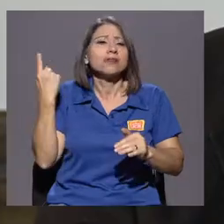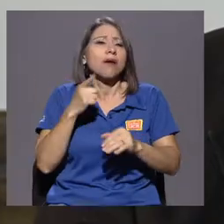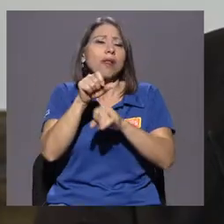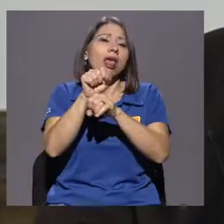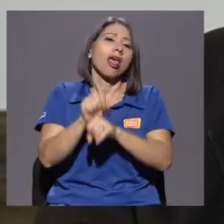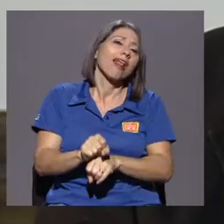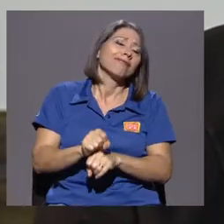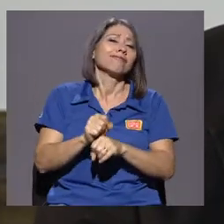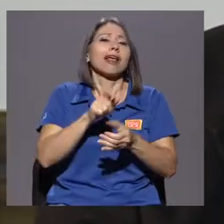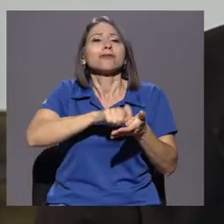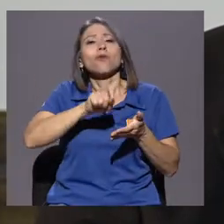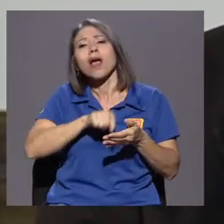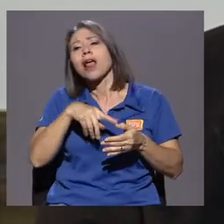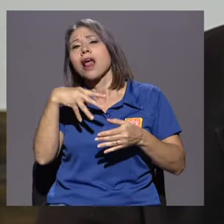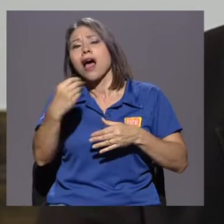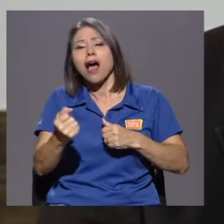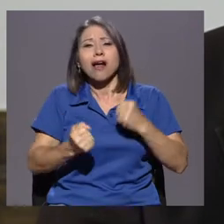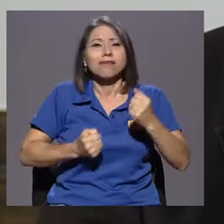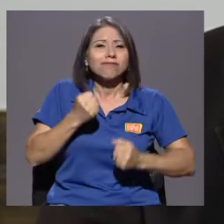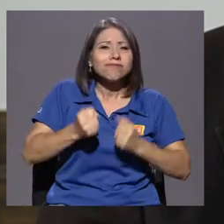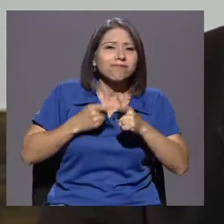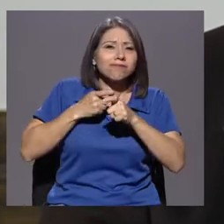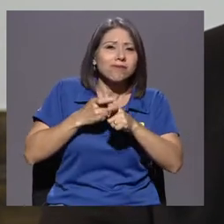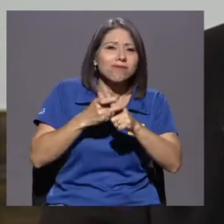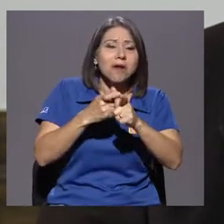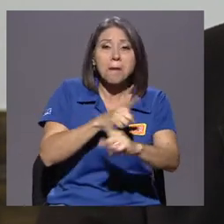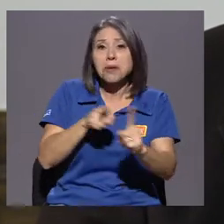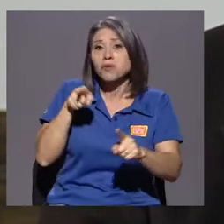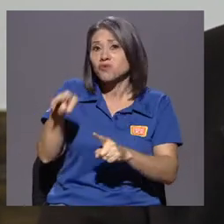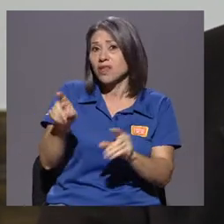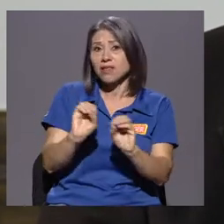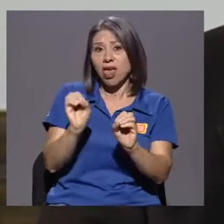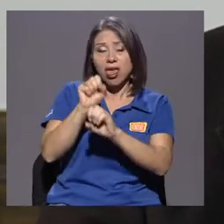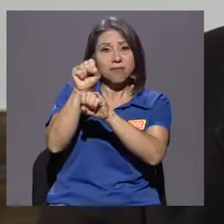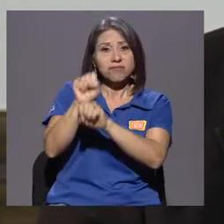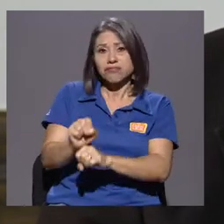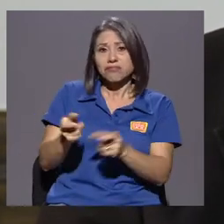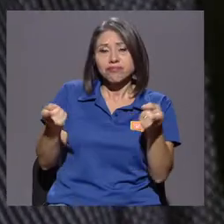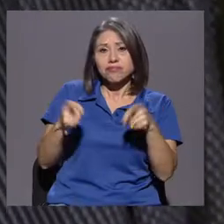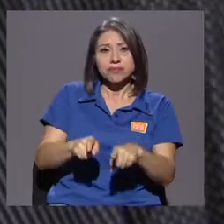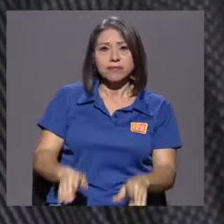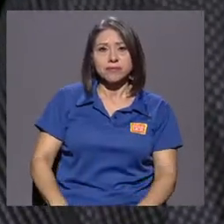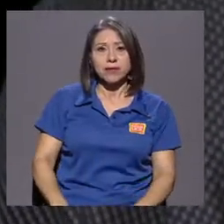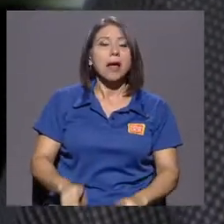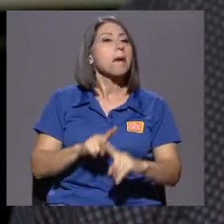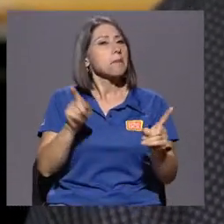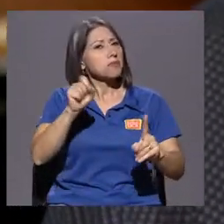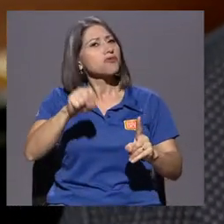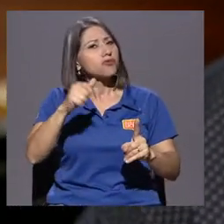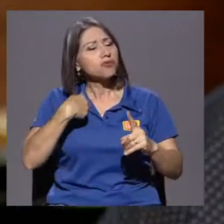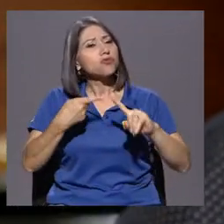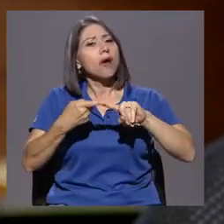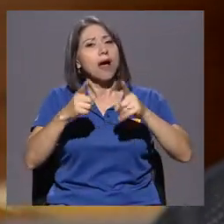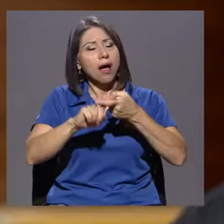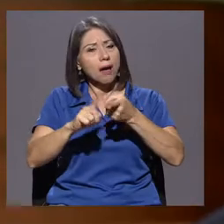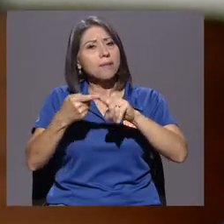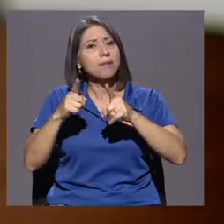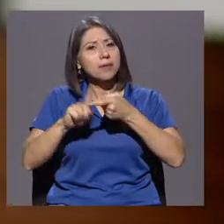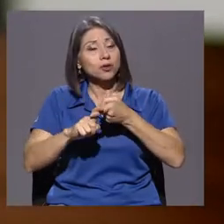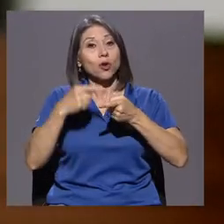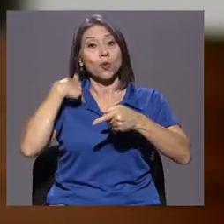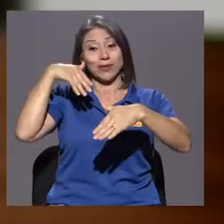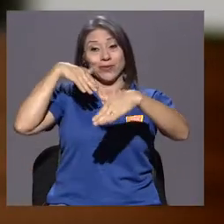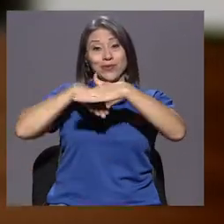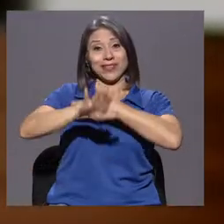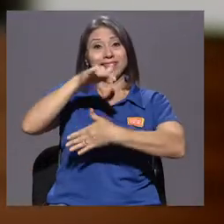de la escuela para usted no era tal vez algo que fuera rutinario o que pudiese ser rutinario no pero sí tuve amigos marlon porque cuando entré al